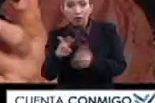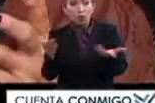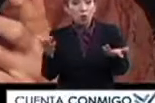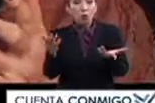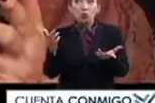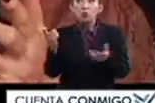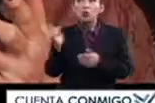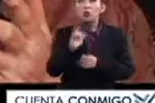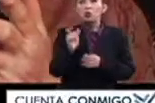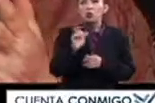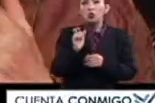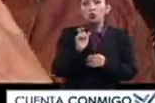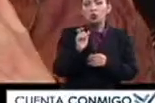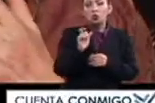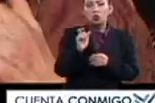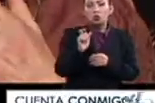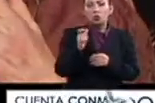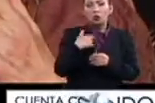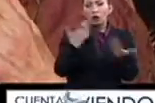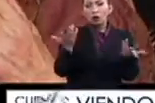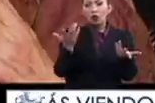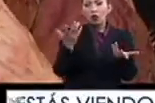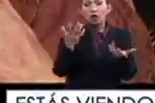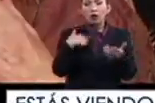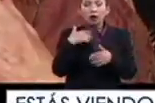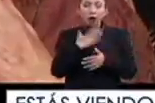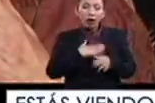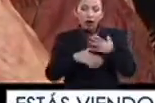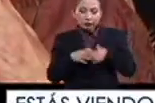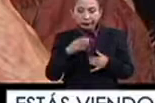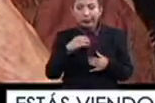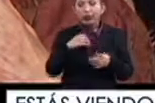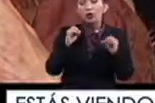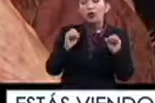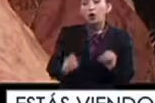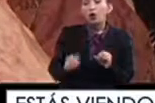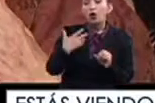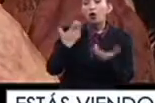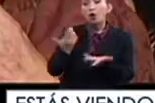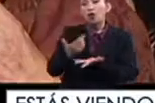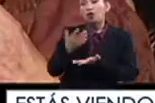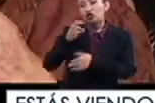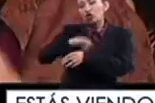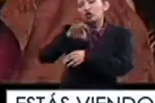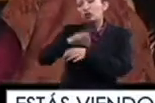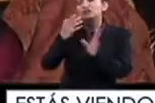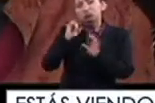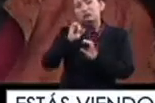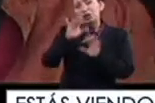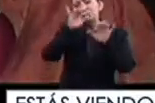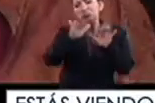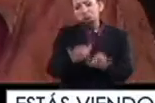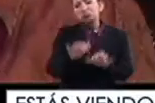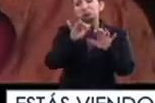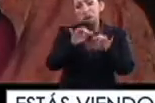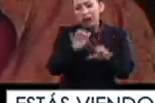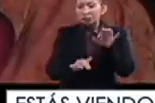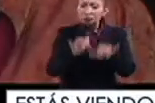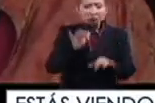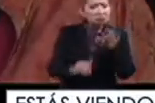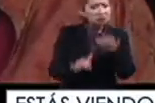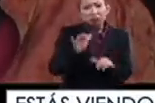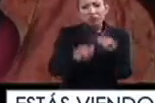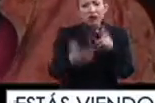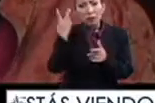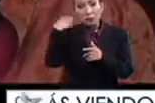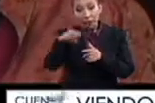no tengo, cuando no me caigo y tengo que ir al ortopedista, pues sí. Digo, sí, escribo